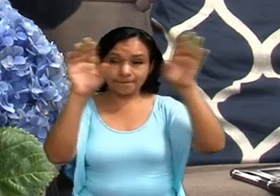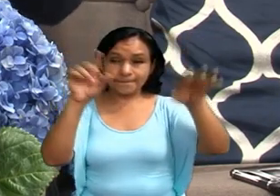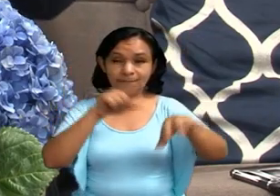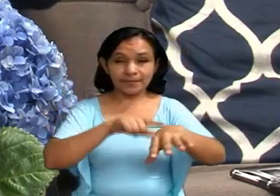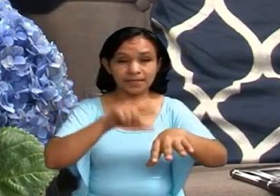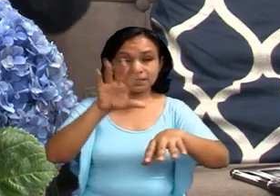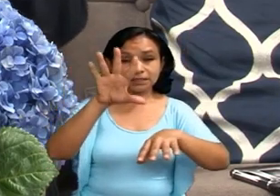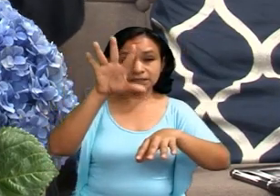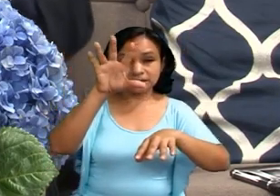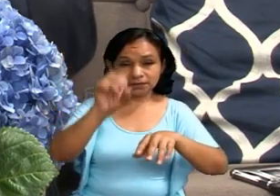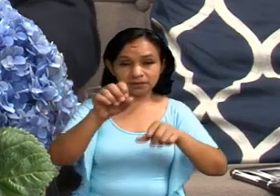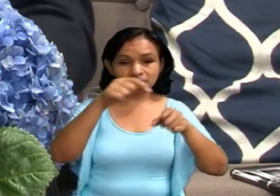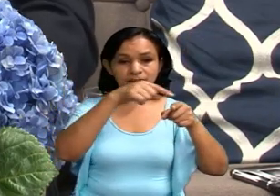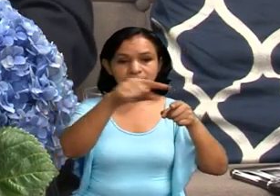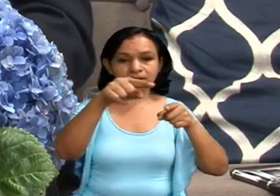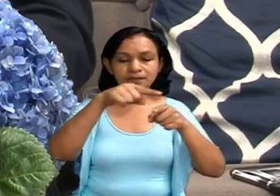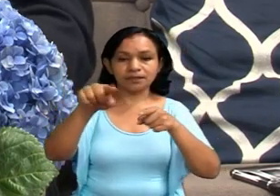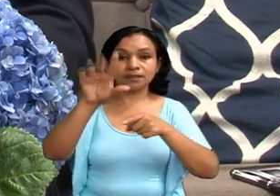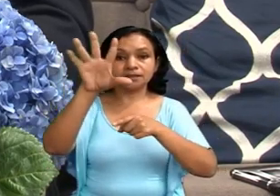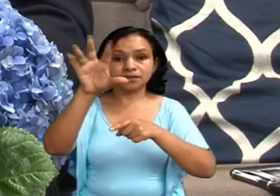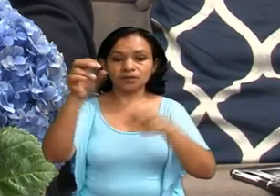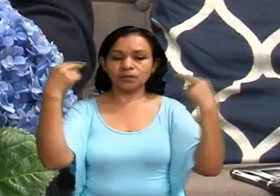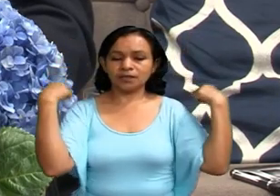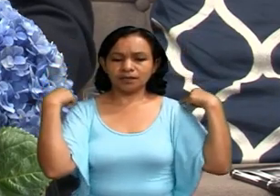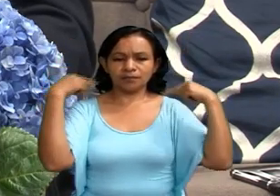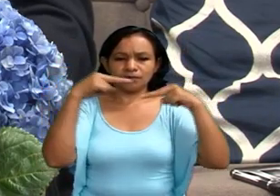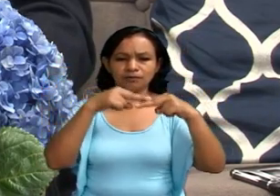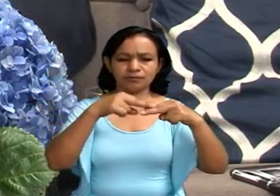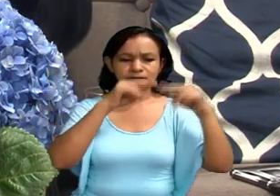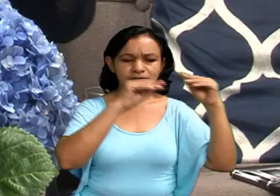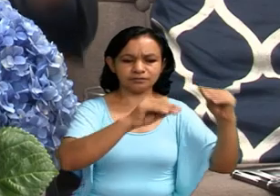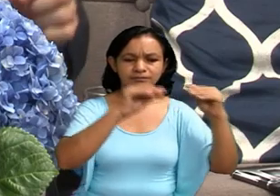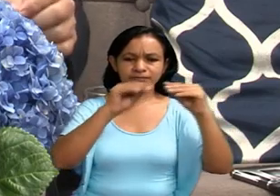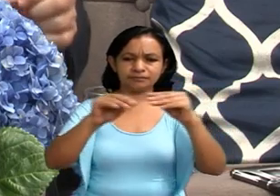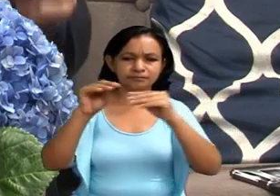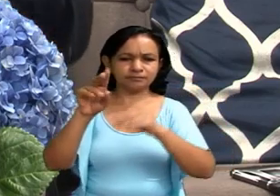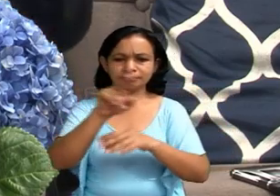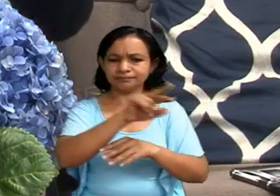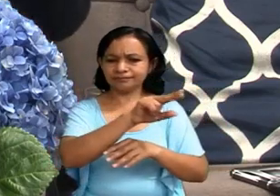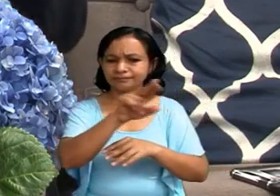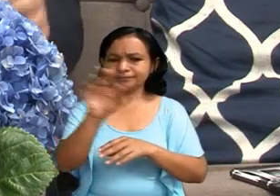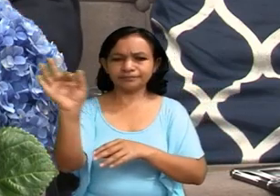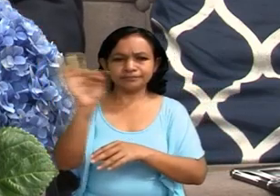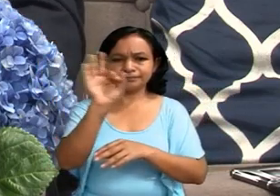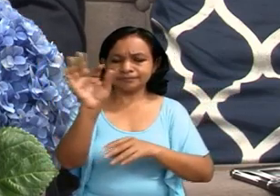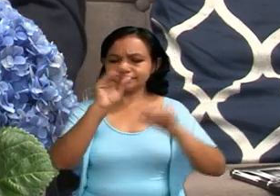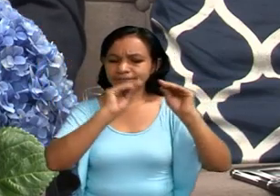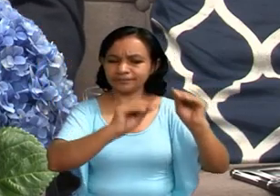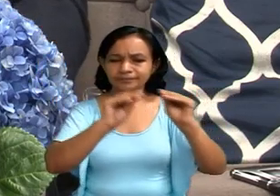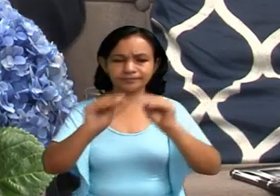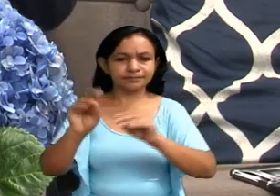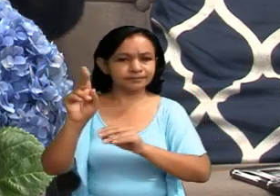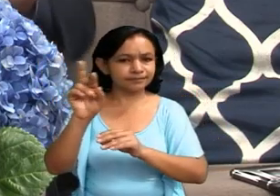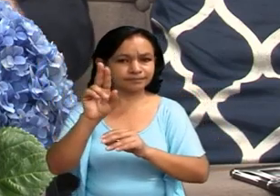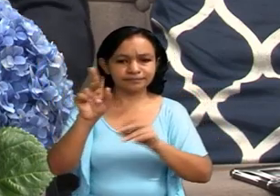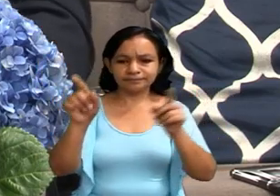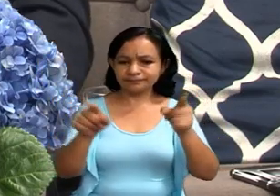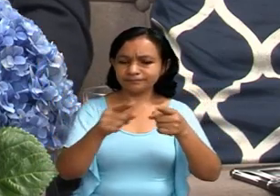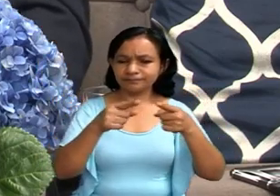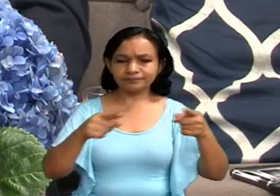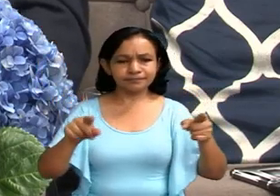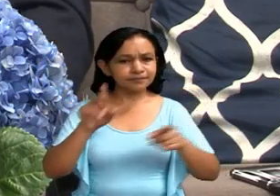50 municipios hay 50 instructores dando clases con la misma metodología, ensayando con las mismas